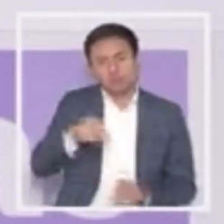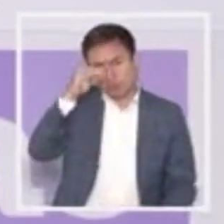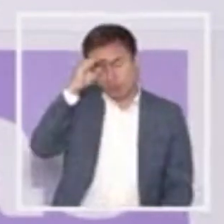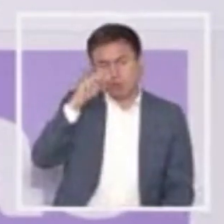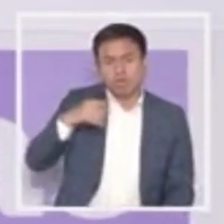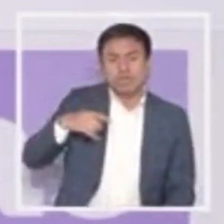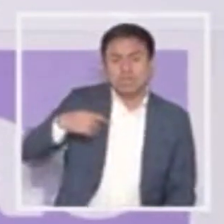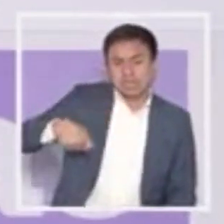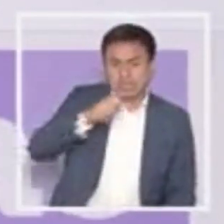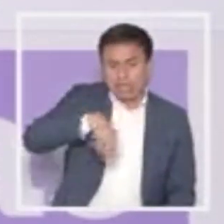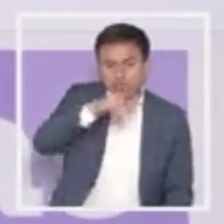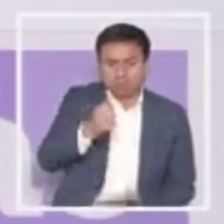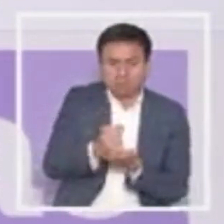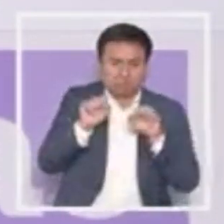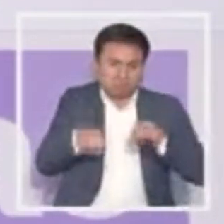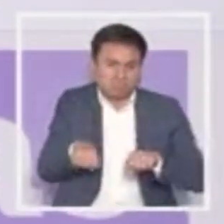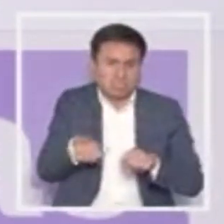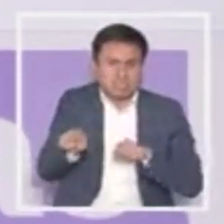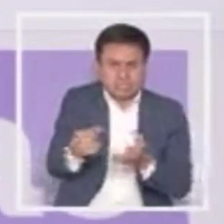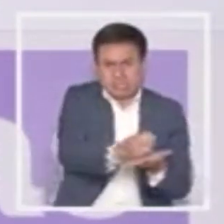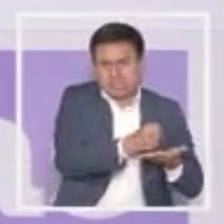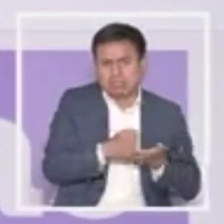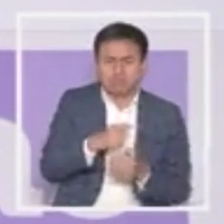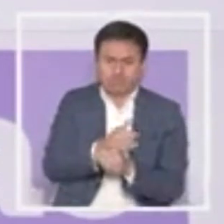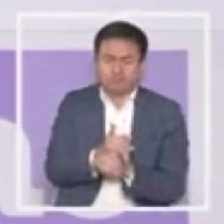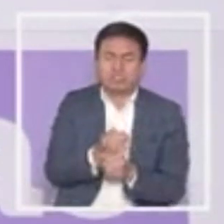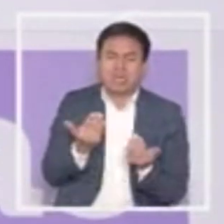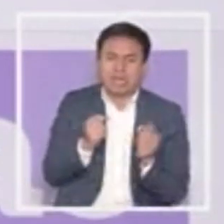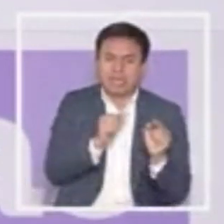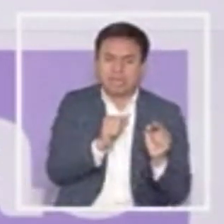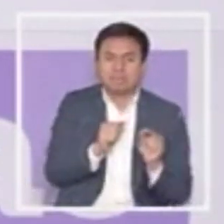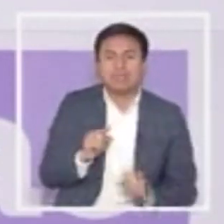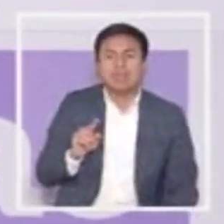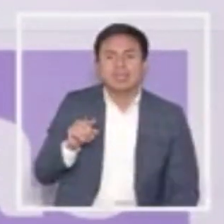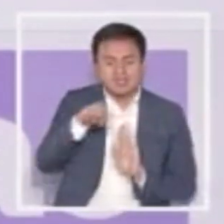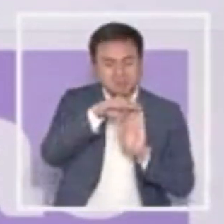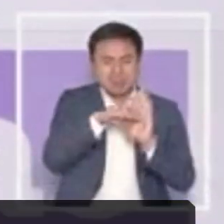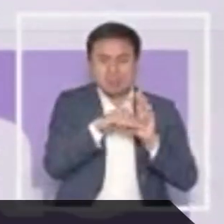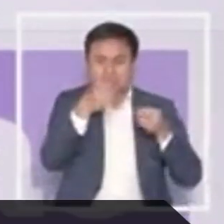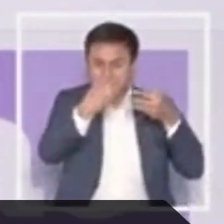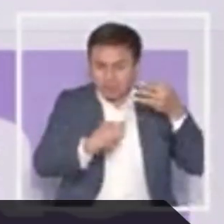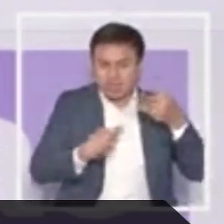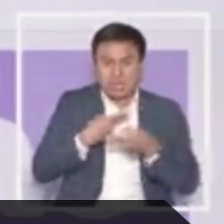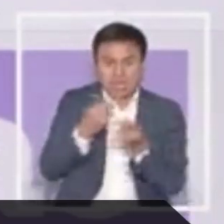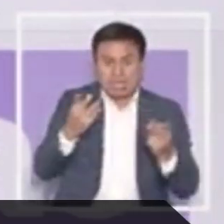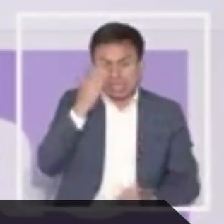Cámara tramitarán este proyecto con toda la celeridad que requiere. Cada una de estas medidas que he mencionado hoy